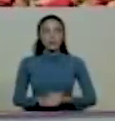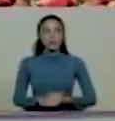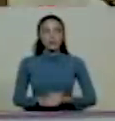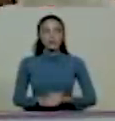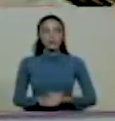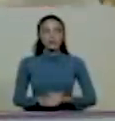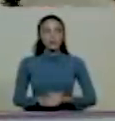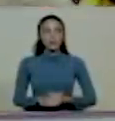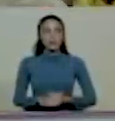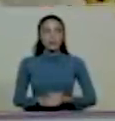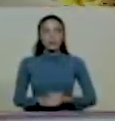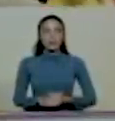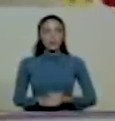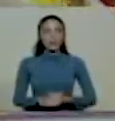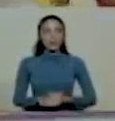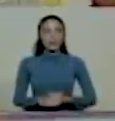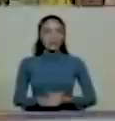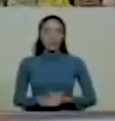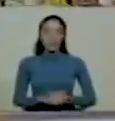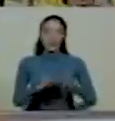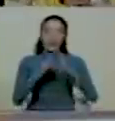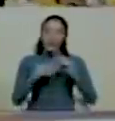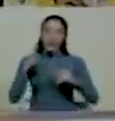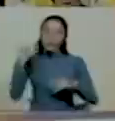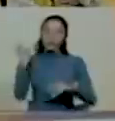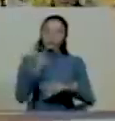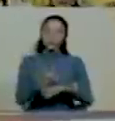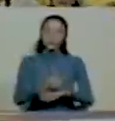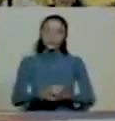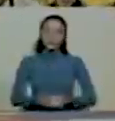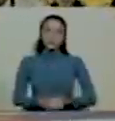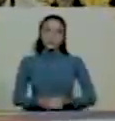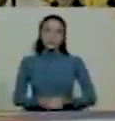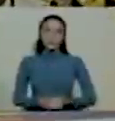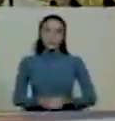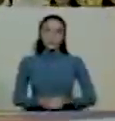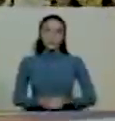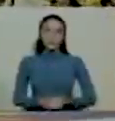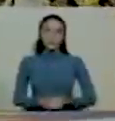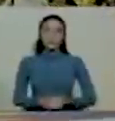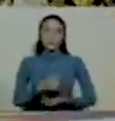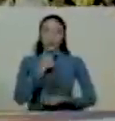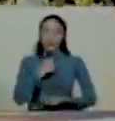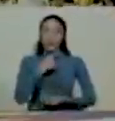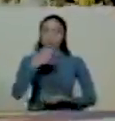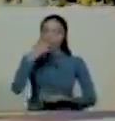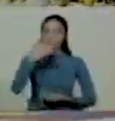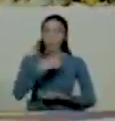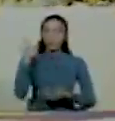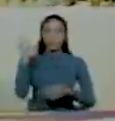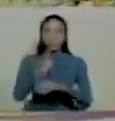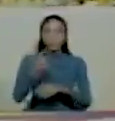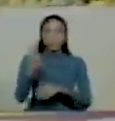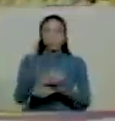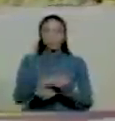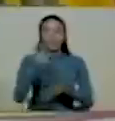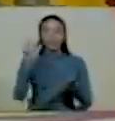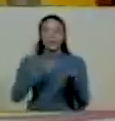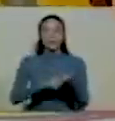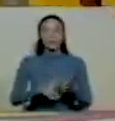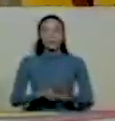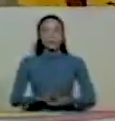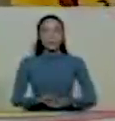Que se cumpla, que se cumpla. Así es. Me gusta esa consigna. Me gusta.